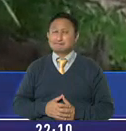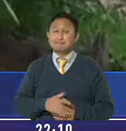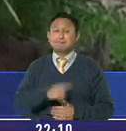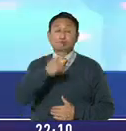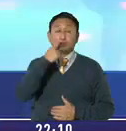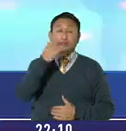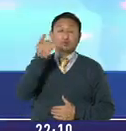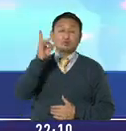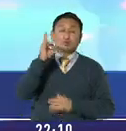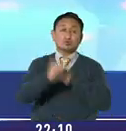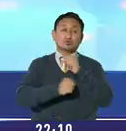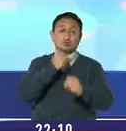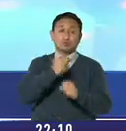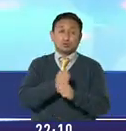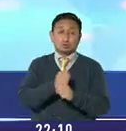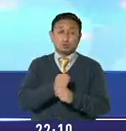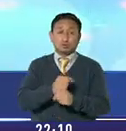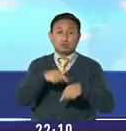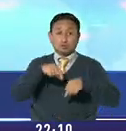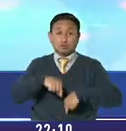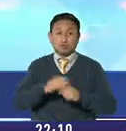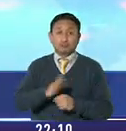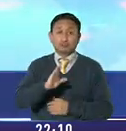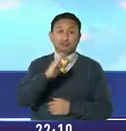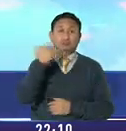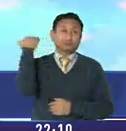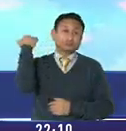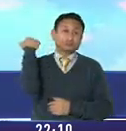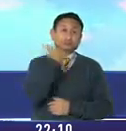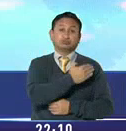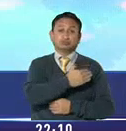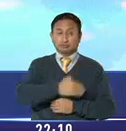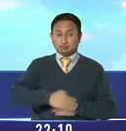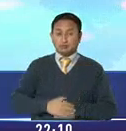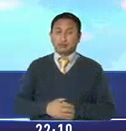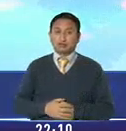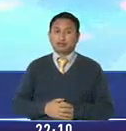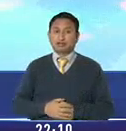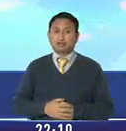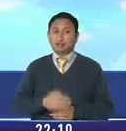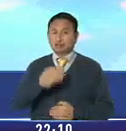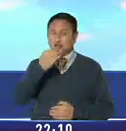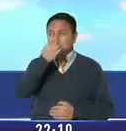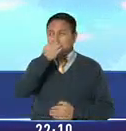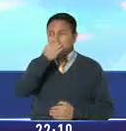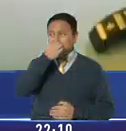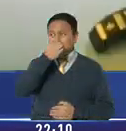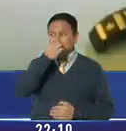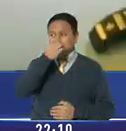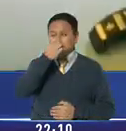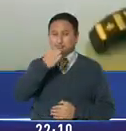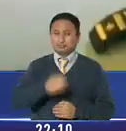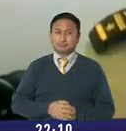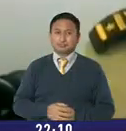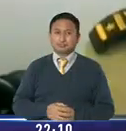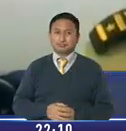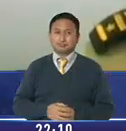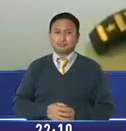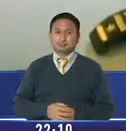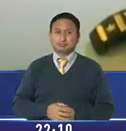años literalmente perdió la cabeza tras el brutal ataque que le perpetraron sus verdugos.